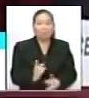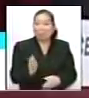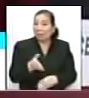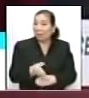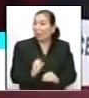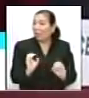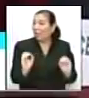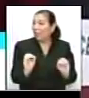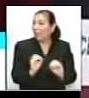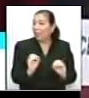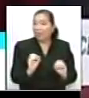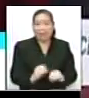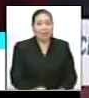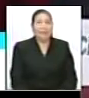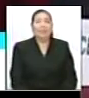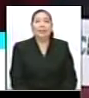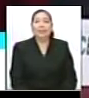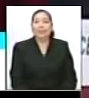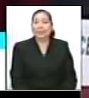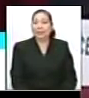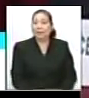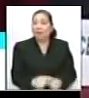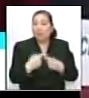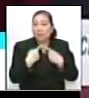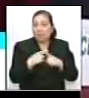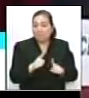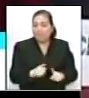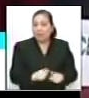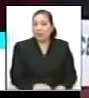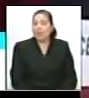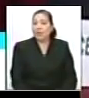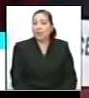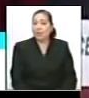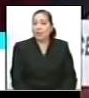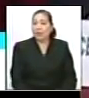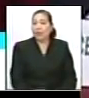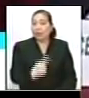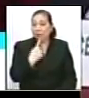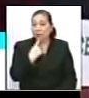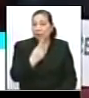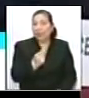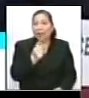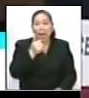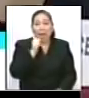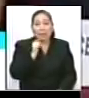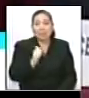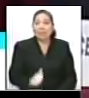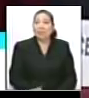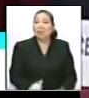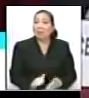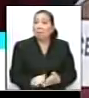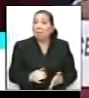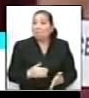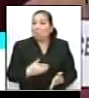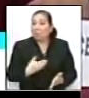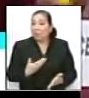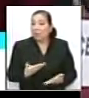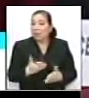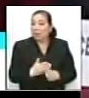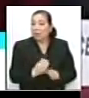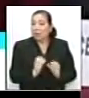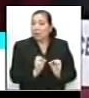concurrido y, habiéndole informado, conforme a lo manifestado el día de ayer, a que podía hacerlo de